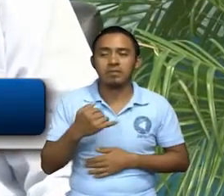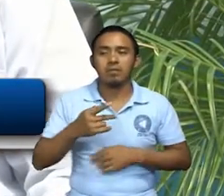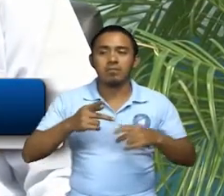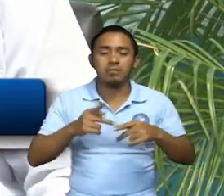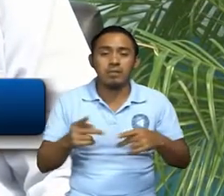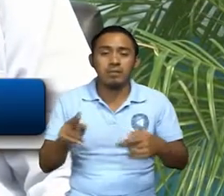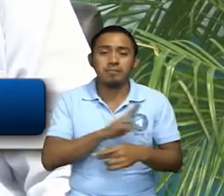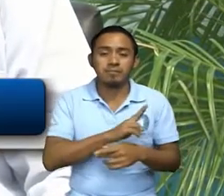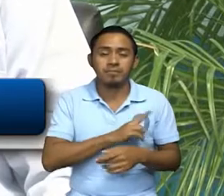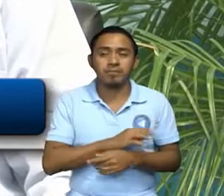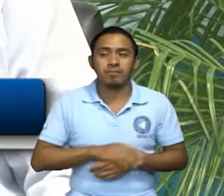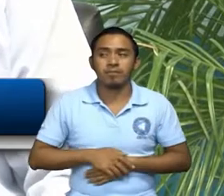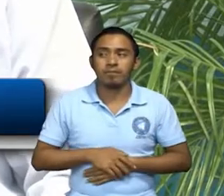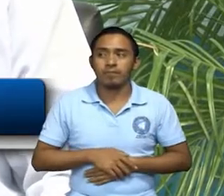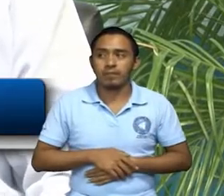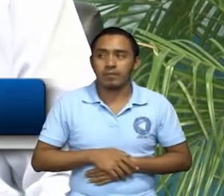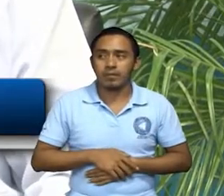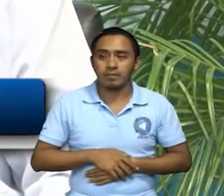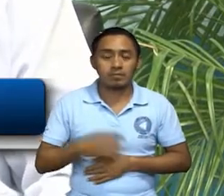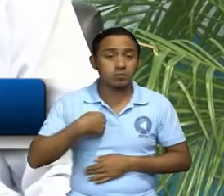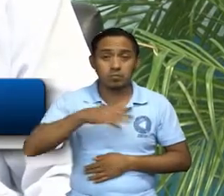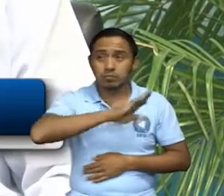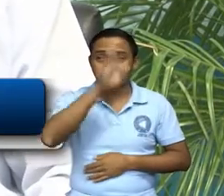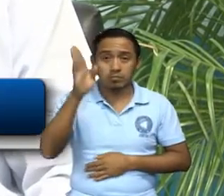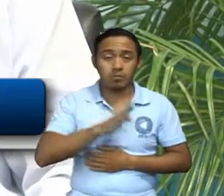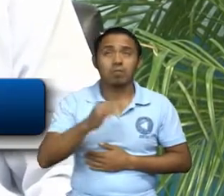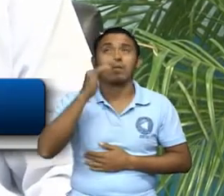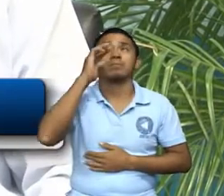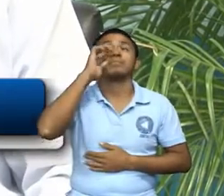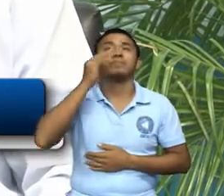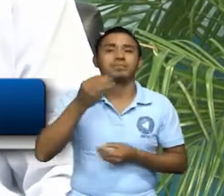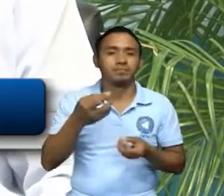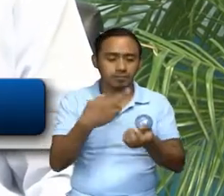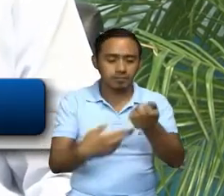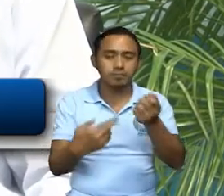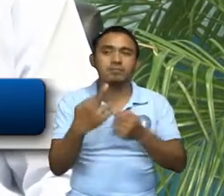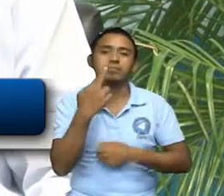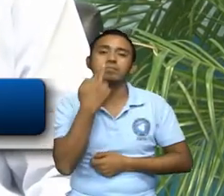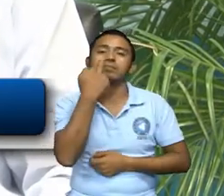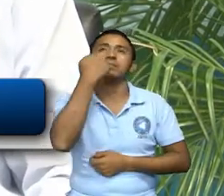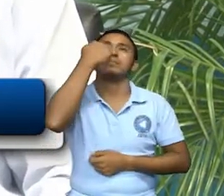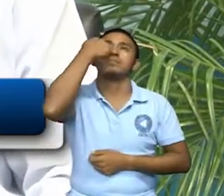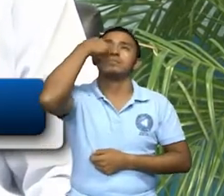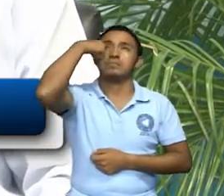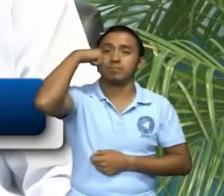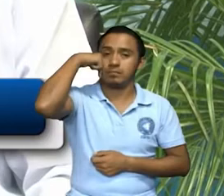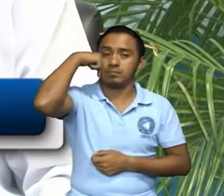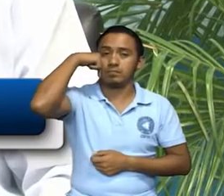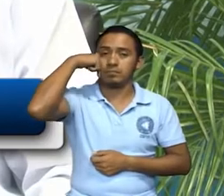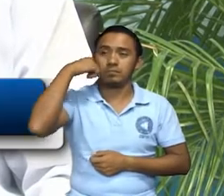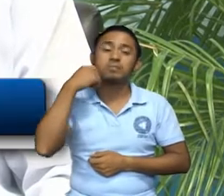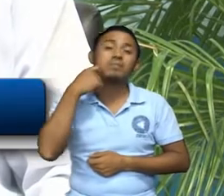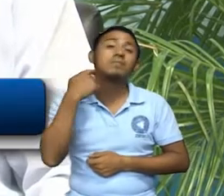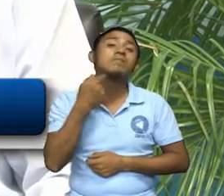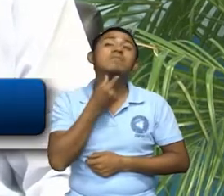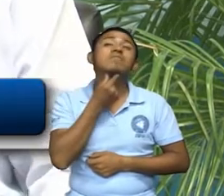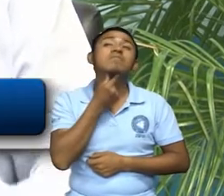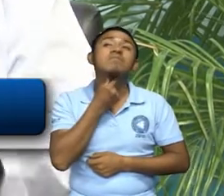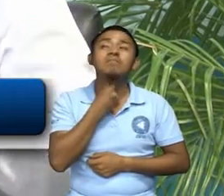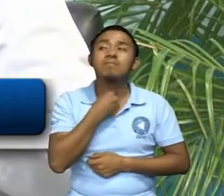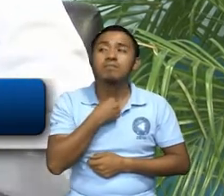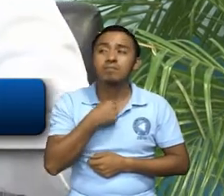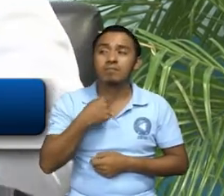nasal, lo que jamás te haces para atrás, porque si no el sangrado se te va a ir hacia lo que es la parte de la garganta, te